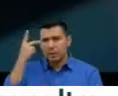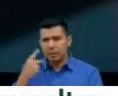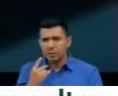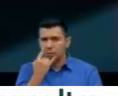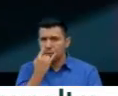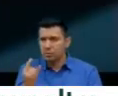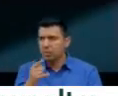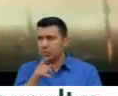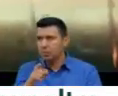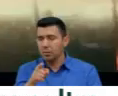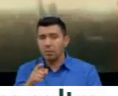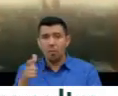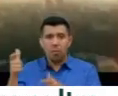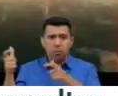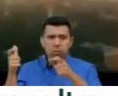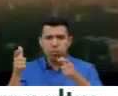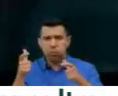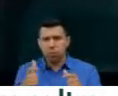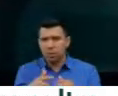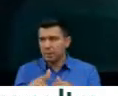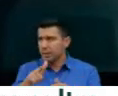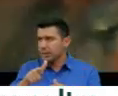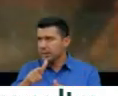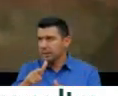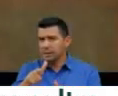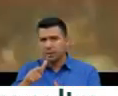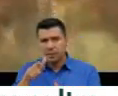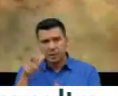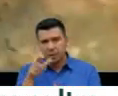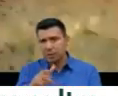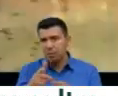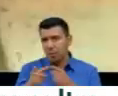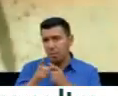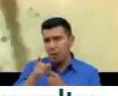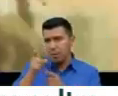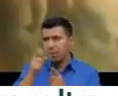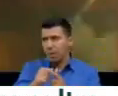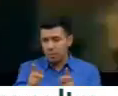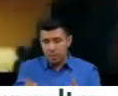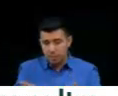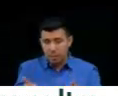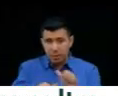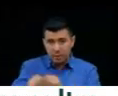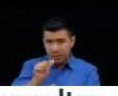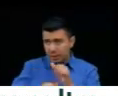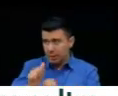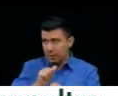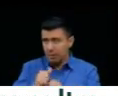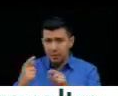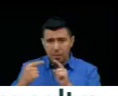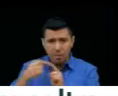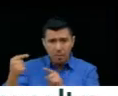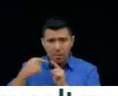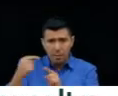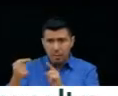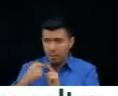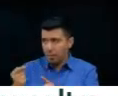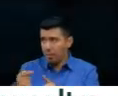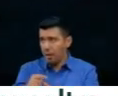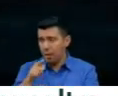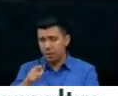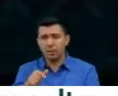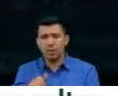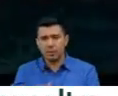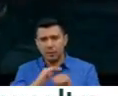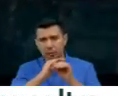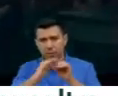sobrevivientes a un ataque alienígena crean un sistema de defensa para poder contrarrestar todos esos ataques. Esta es la